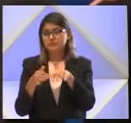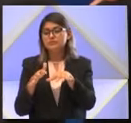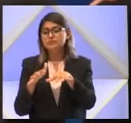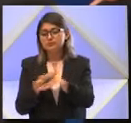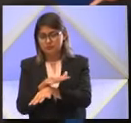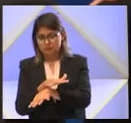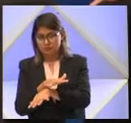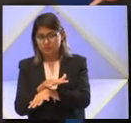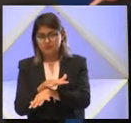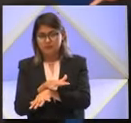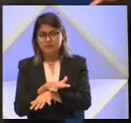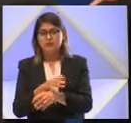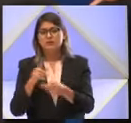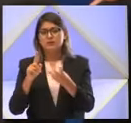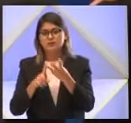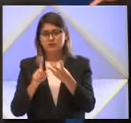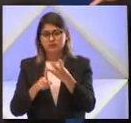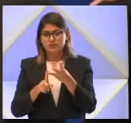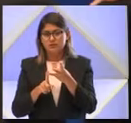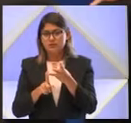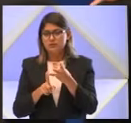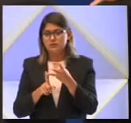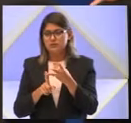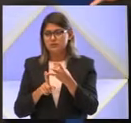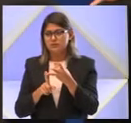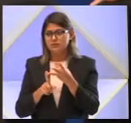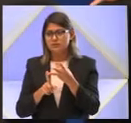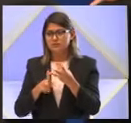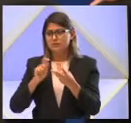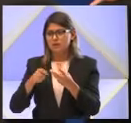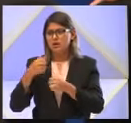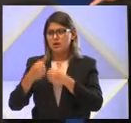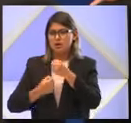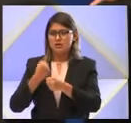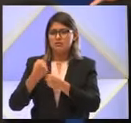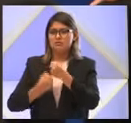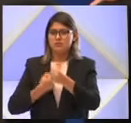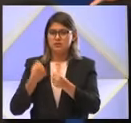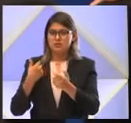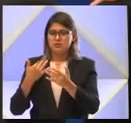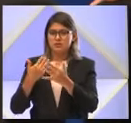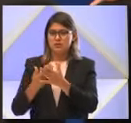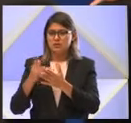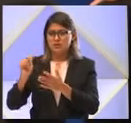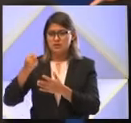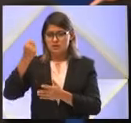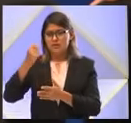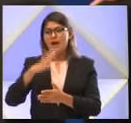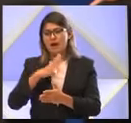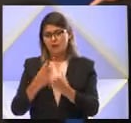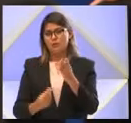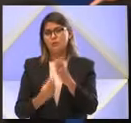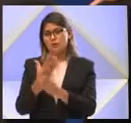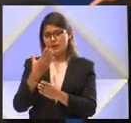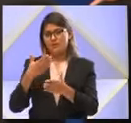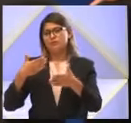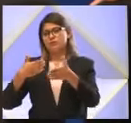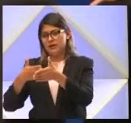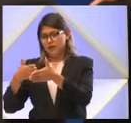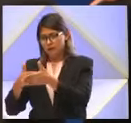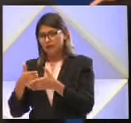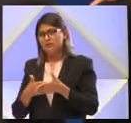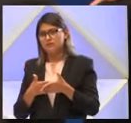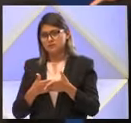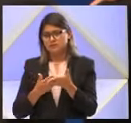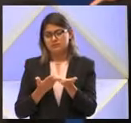que la evolución tecnológica que está teniendo lugar en los últimos años abre nuevos retos tanto de carácter técnico como de carácter